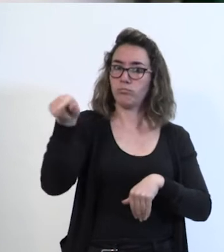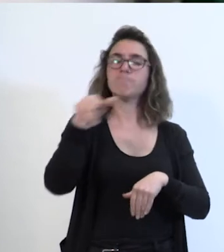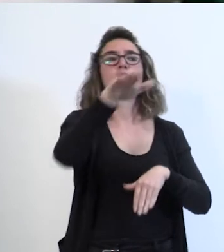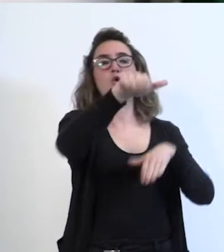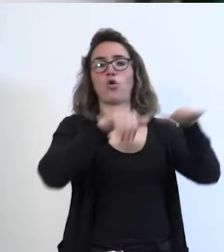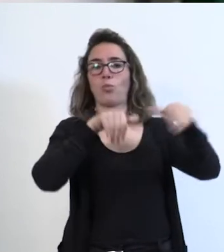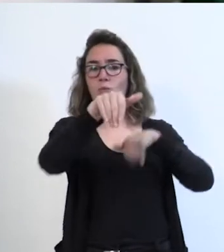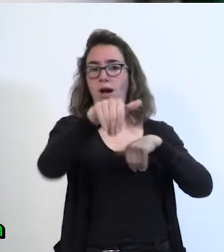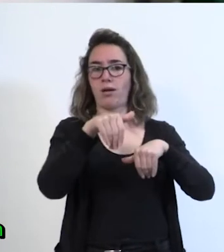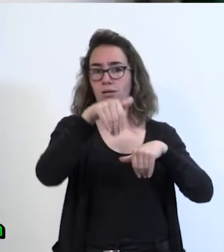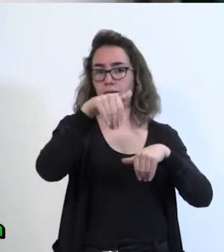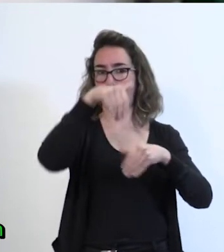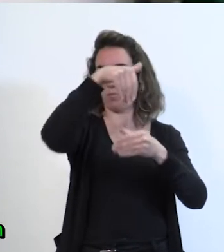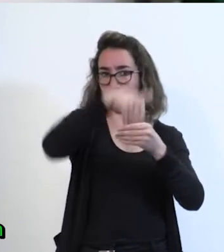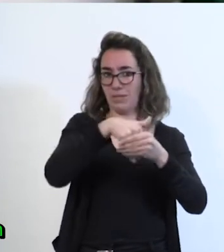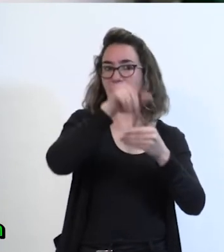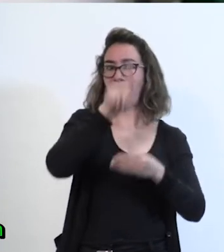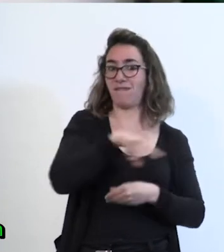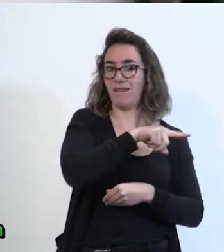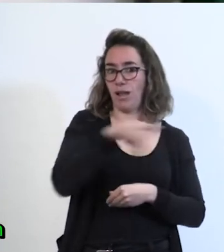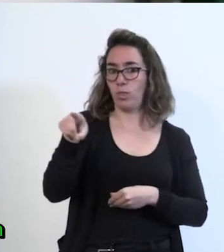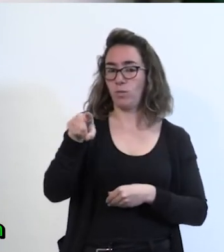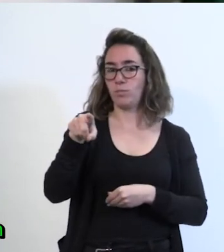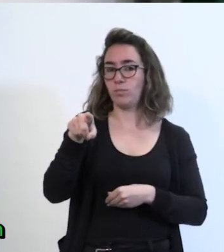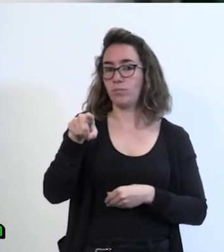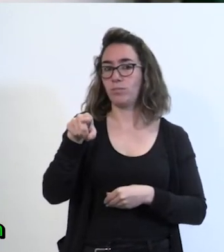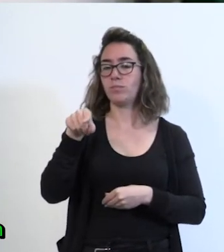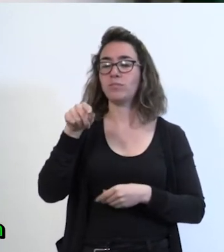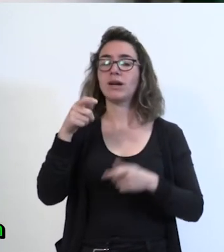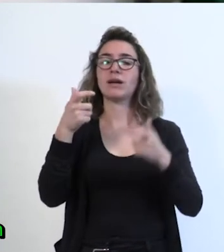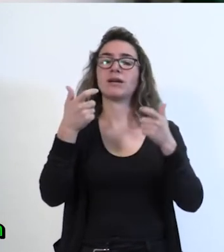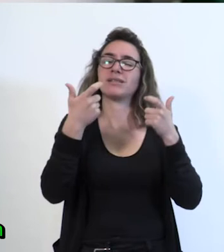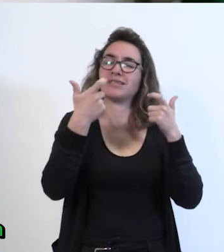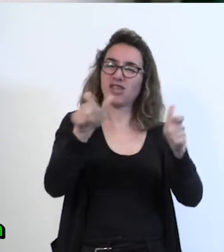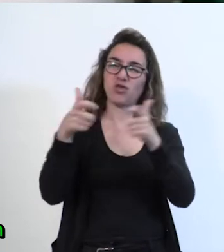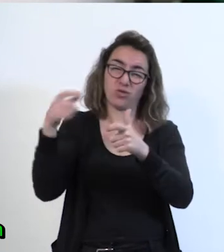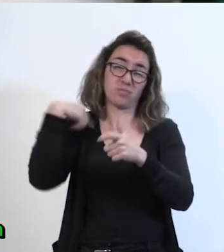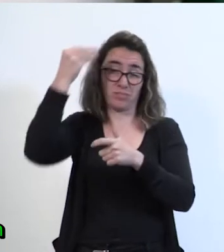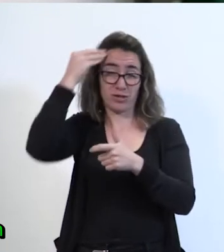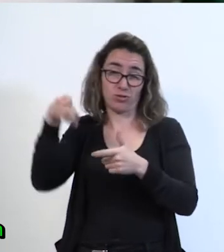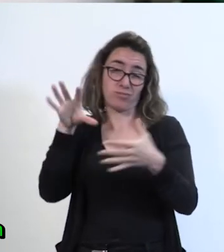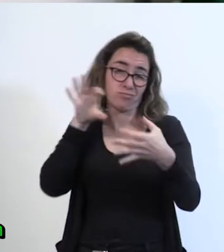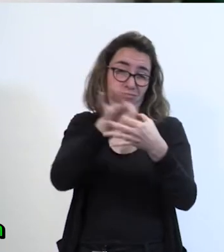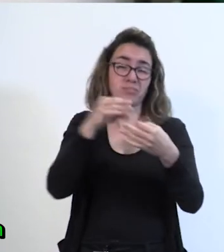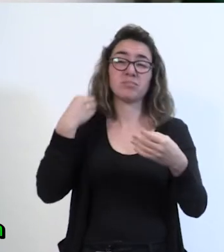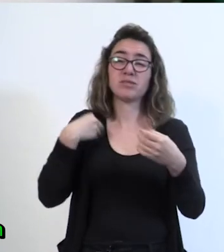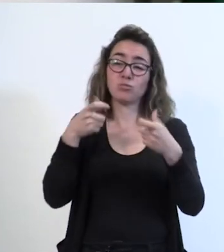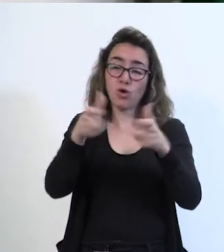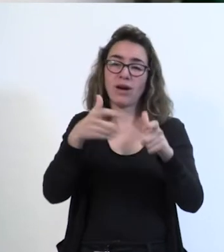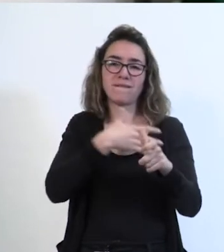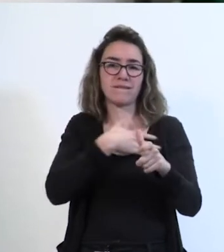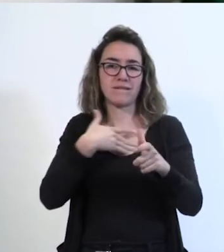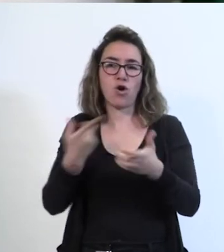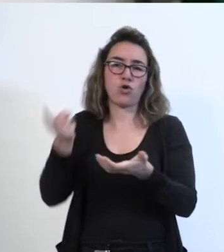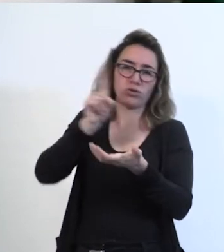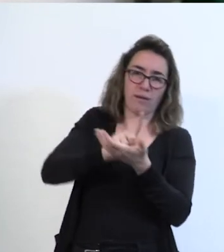convocan, es de ahí yo creo que son los sectores estos que quieren los mismos sectores que quieren